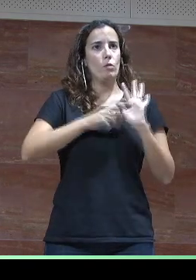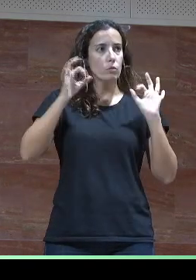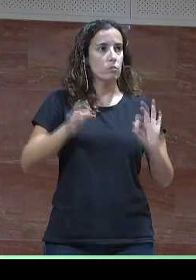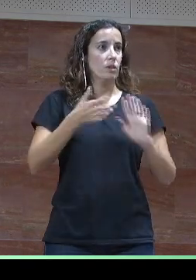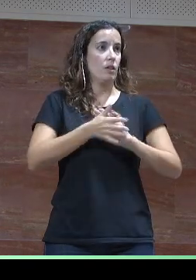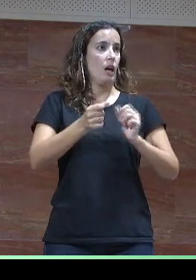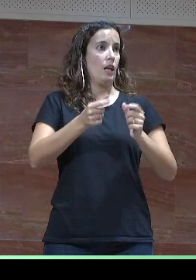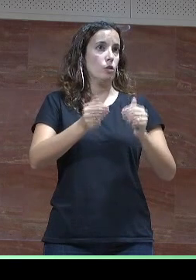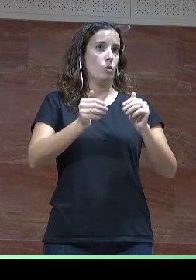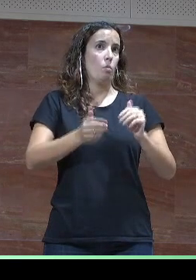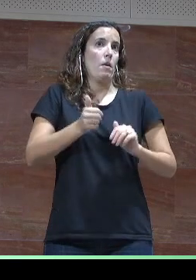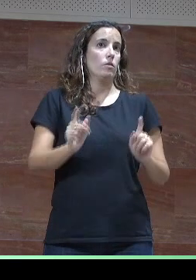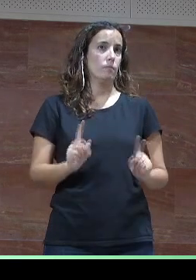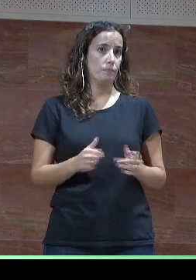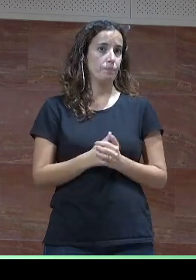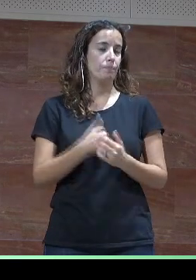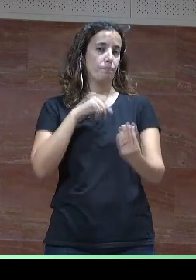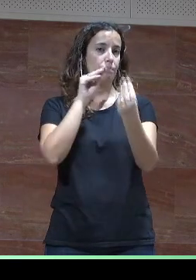coste.